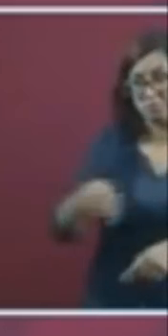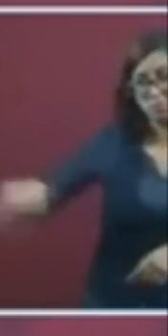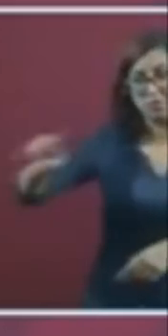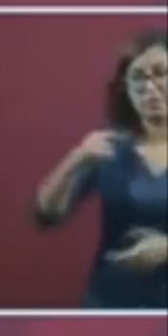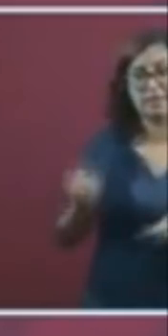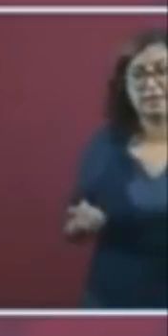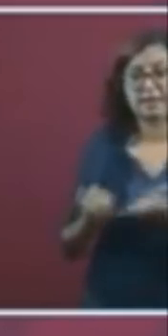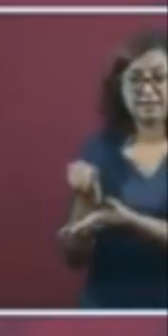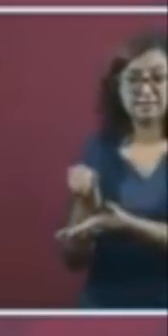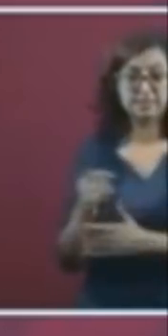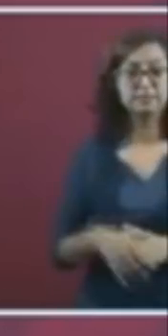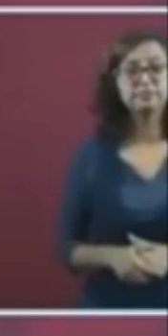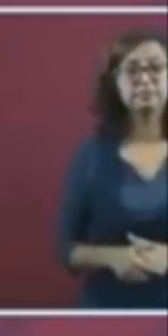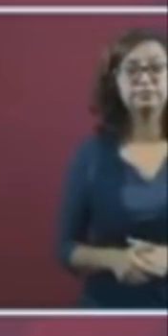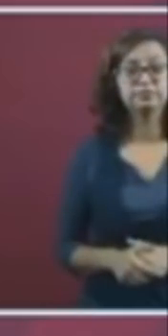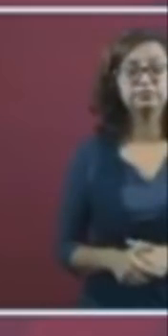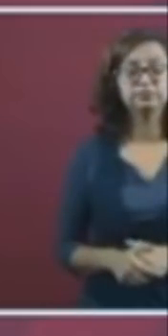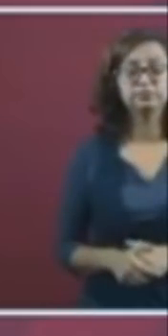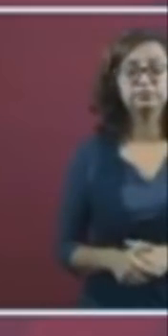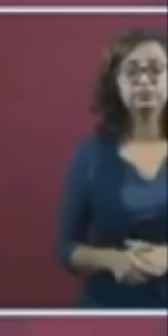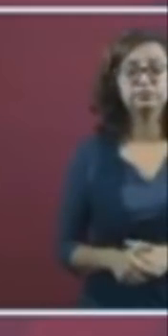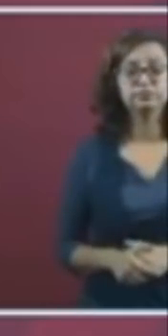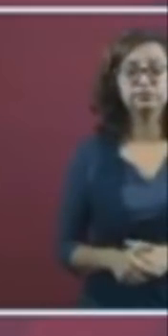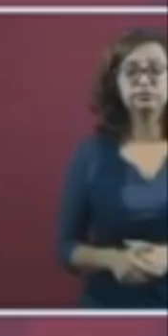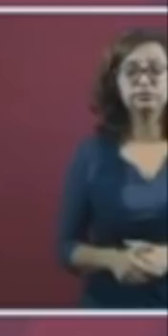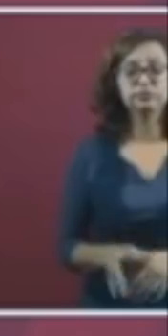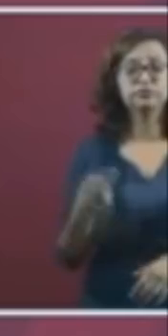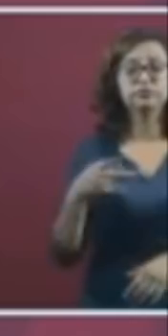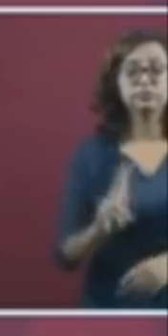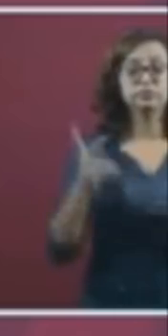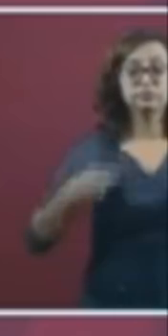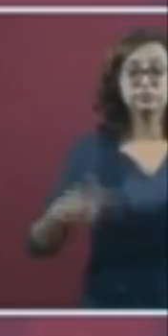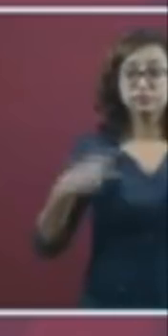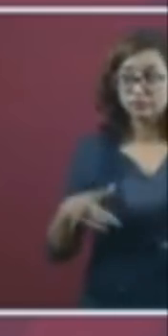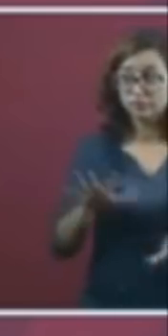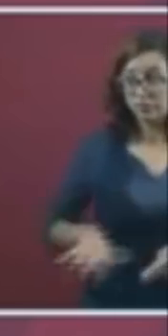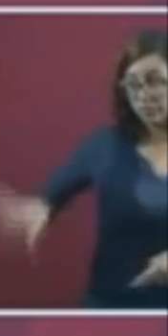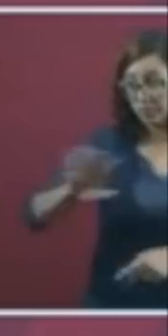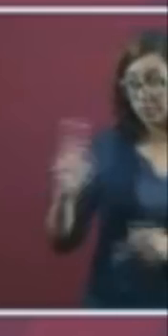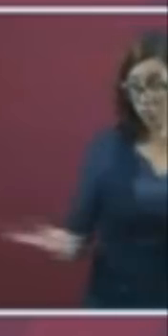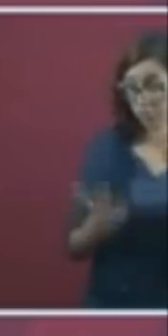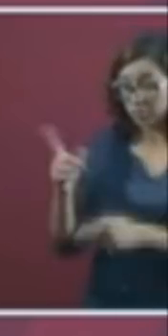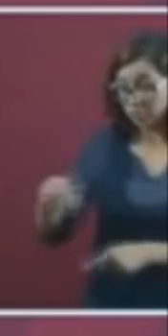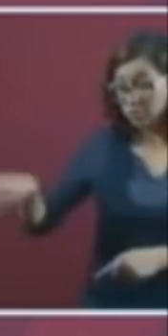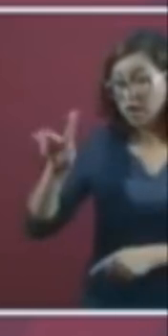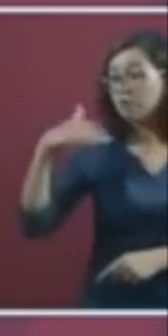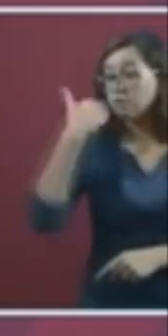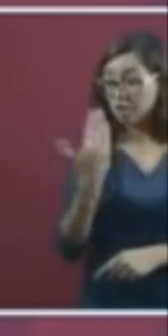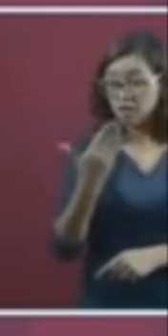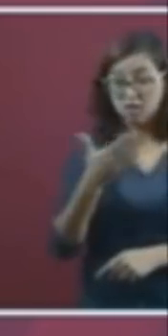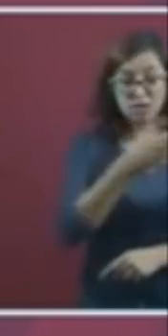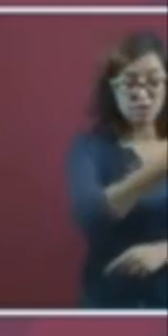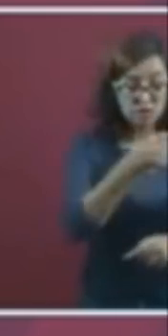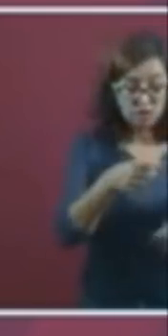Hoy para ustedes tenemos un interesante tema económico que afecta a la defensa en México y que puede ser un indicativo de lo que va a suceder en el futuro, y